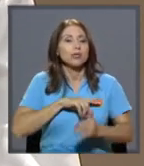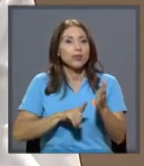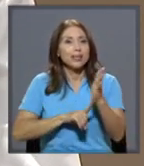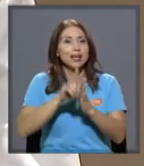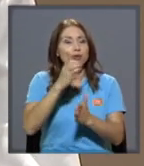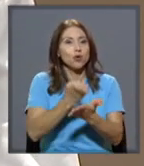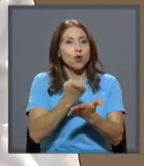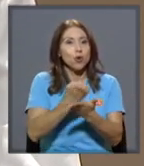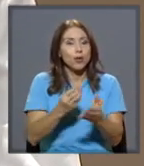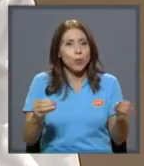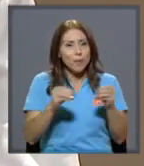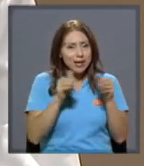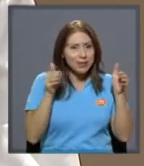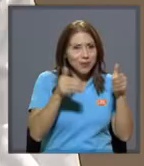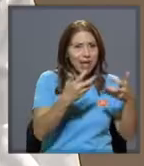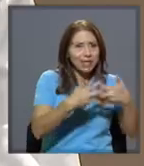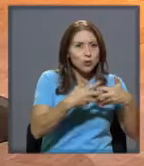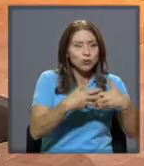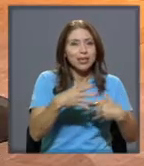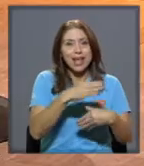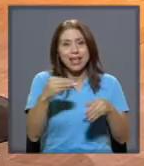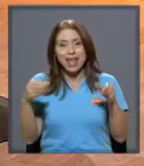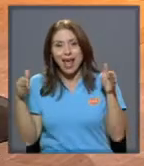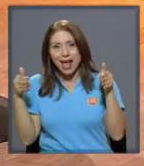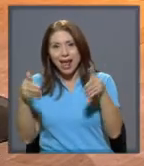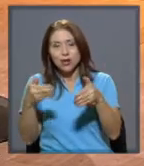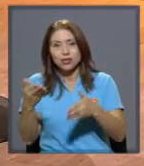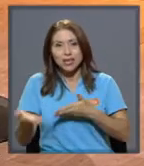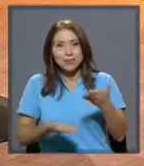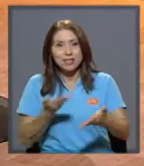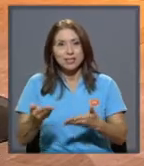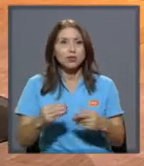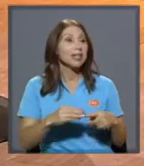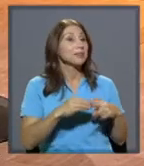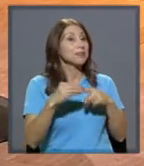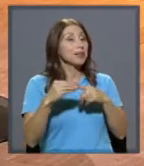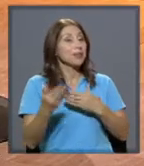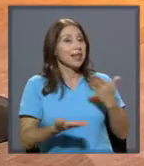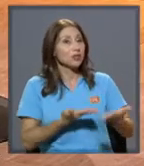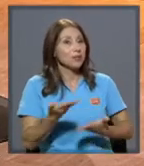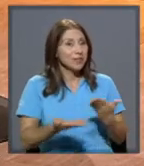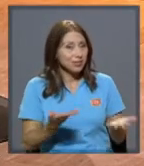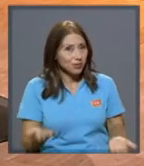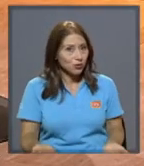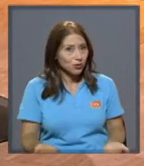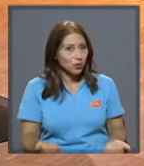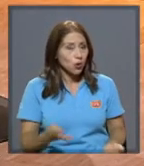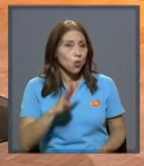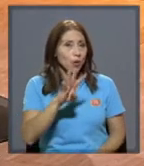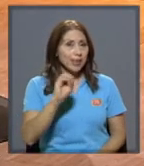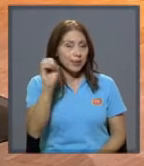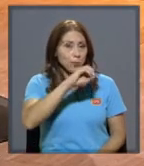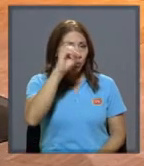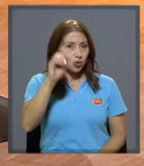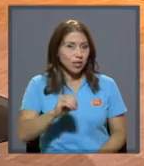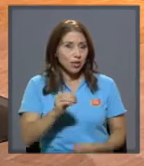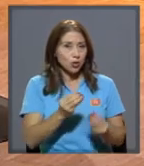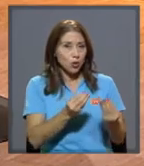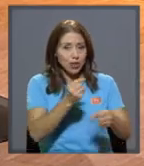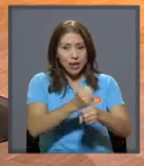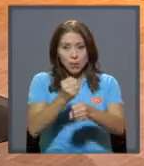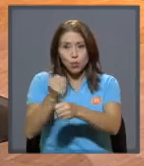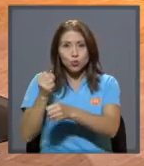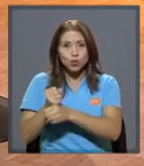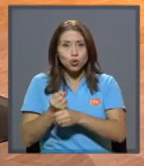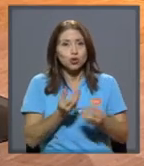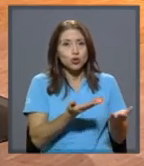muy dirigido a la industria y a los servicios. Sobre todo los servicios, 40% de la producción son servicios,